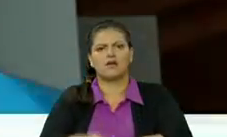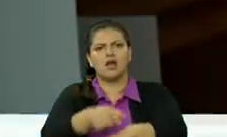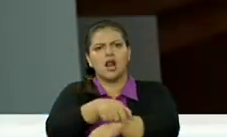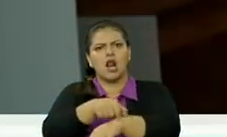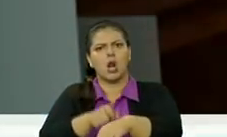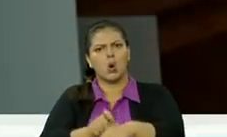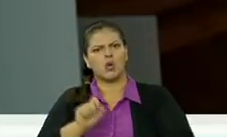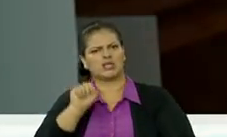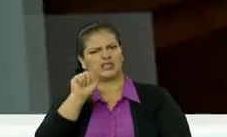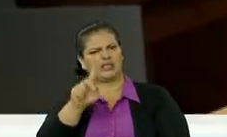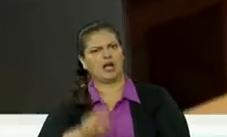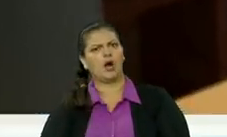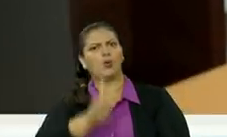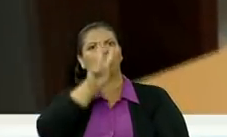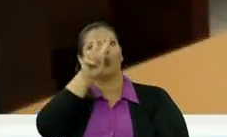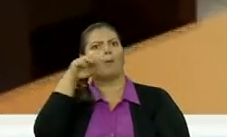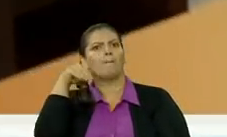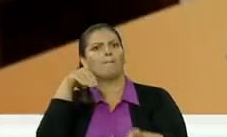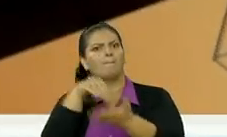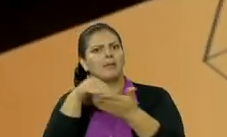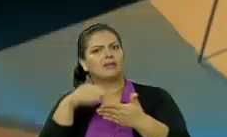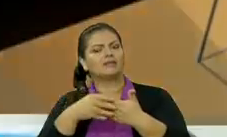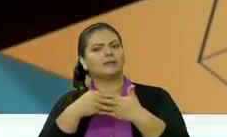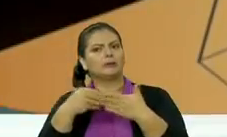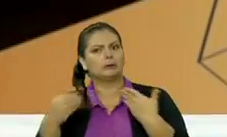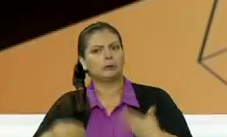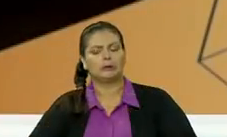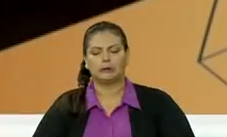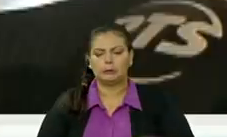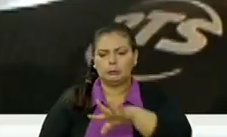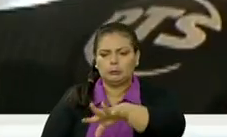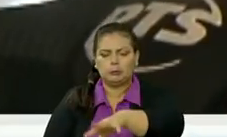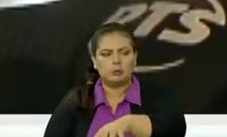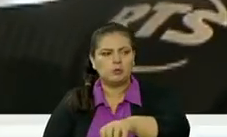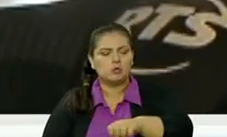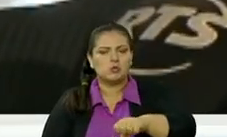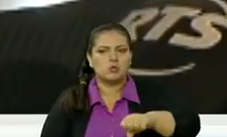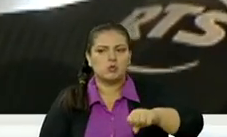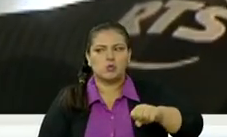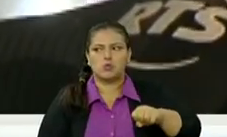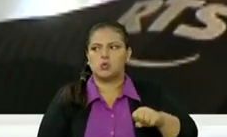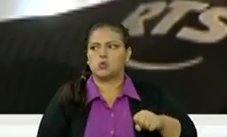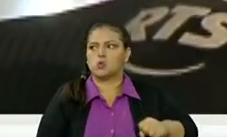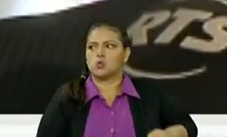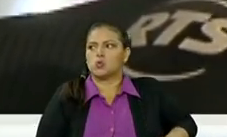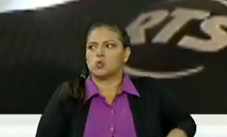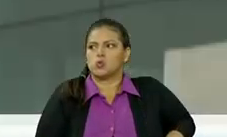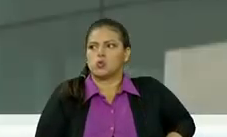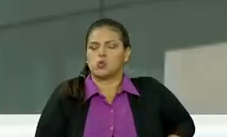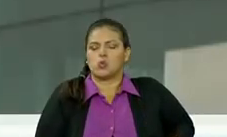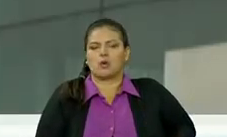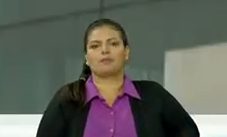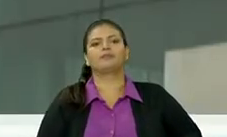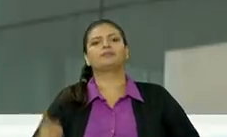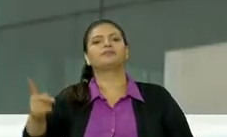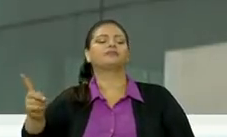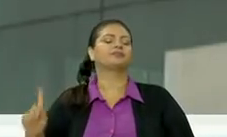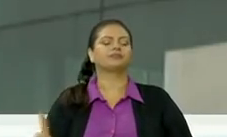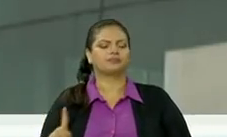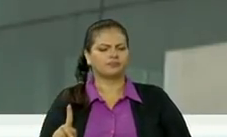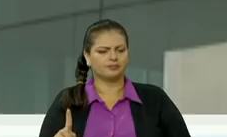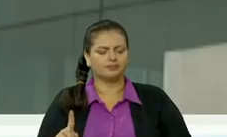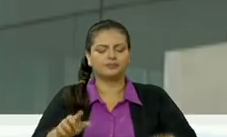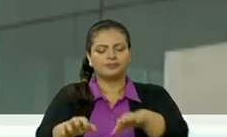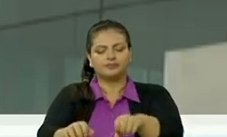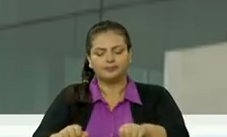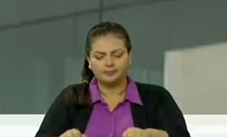de lo cual se puso la respectiva denuncia por parte de la señorita jueza de aquella unidad. El circuito cerrado del